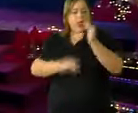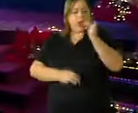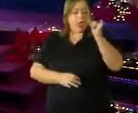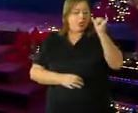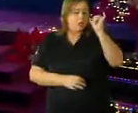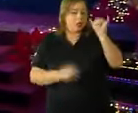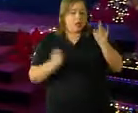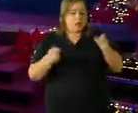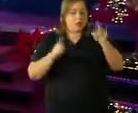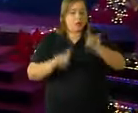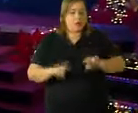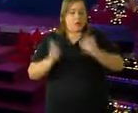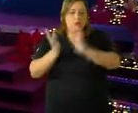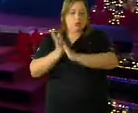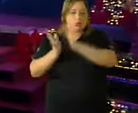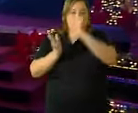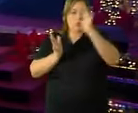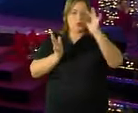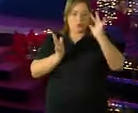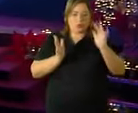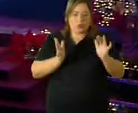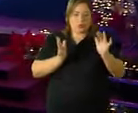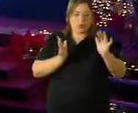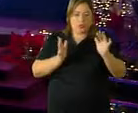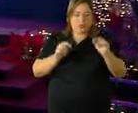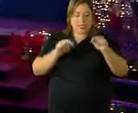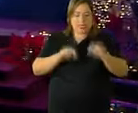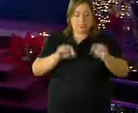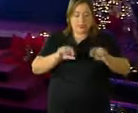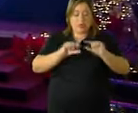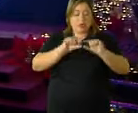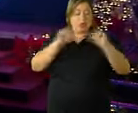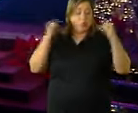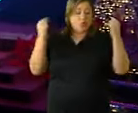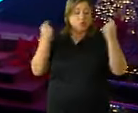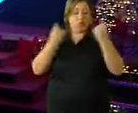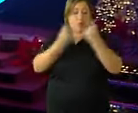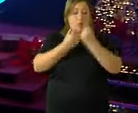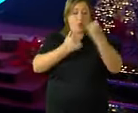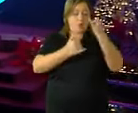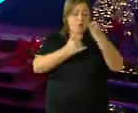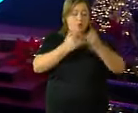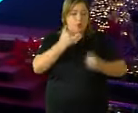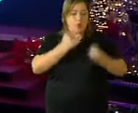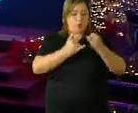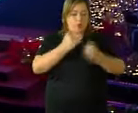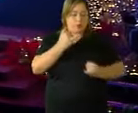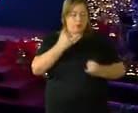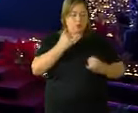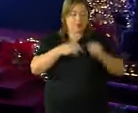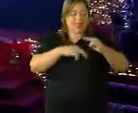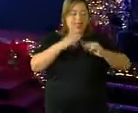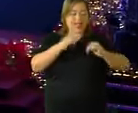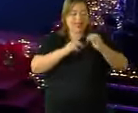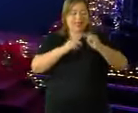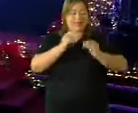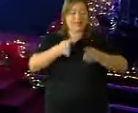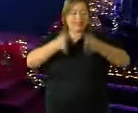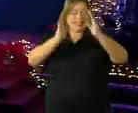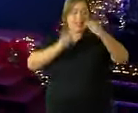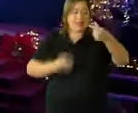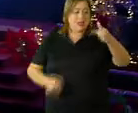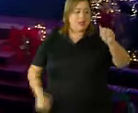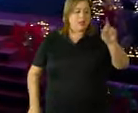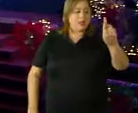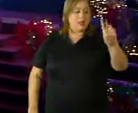Gloria a Dios. Este es el grupo, el último grupo que levantamos en la Gardenia. Ayer hubo mucha